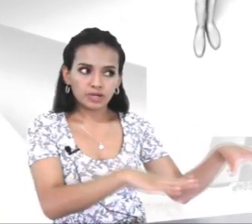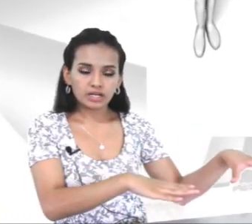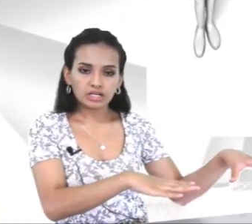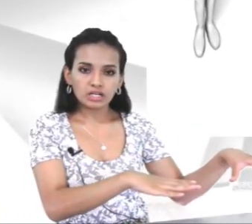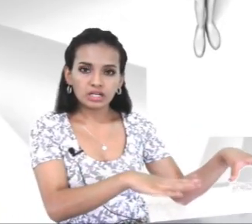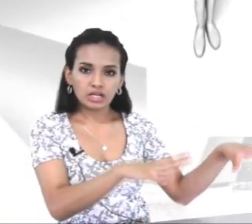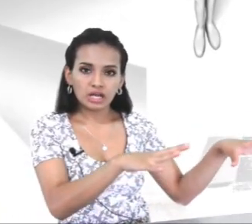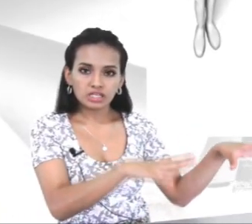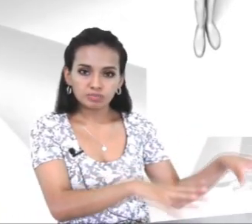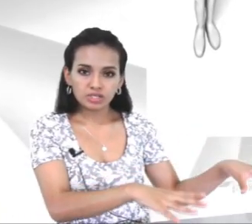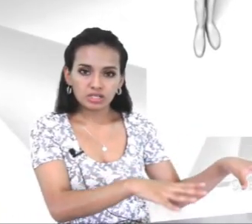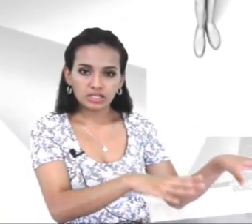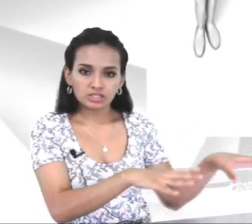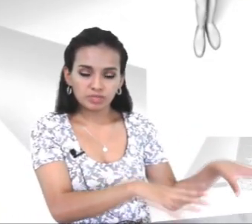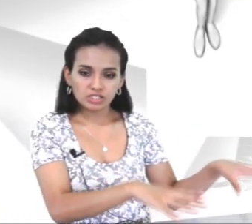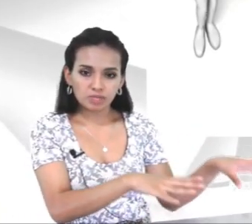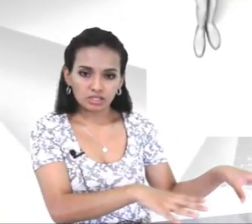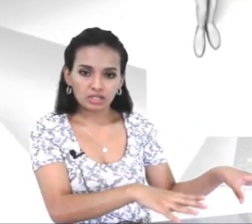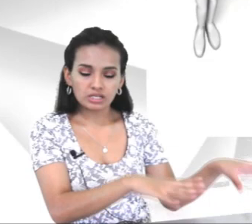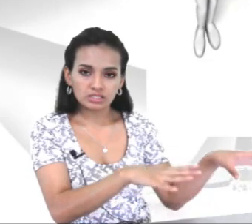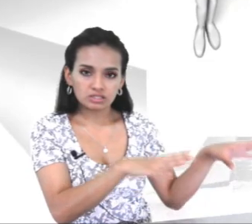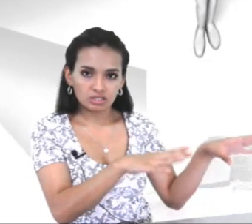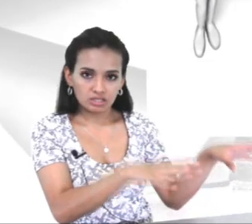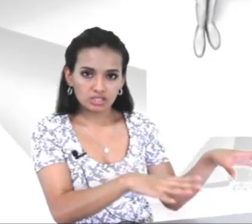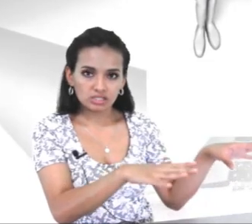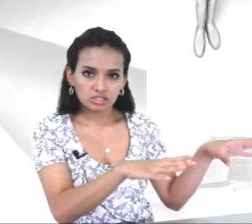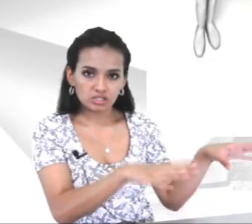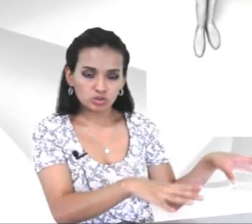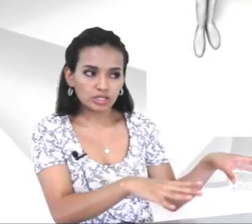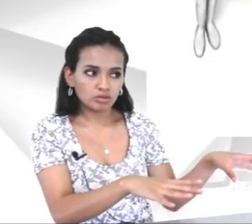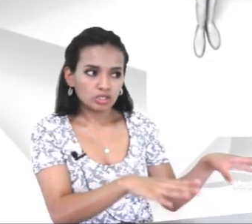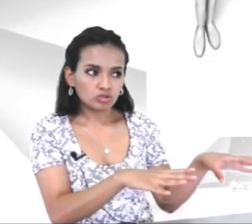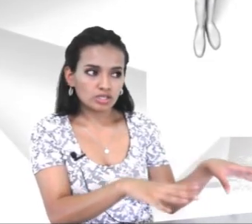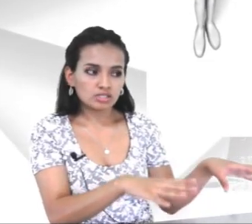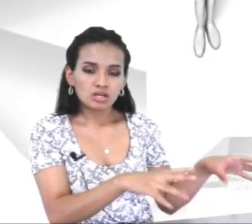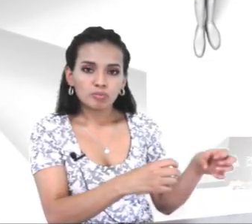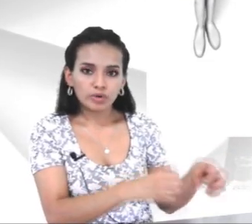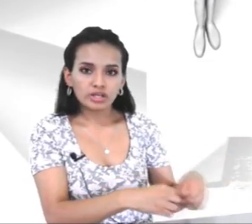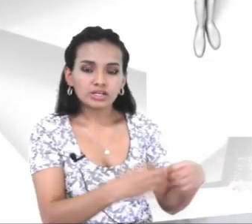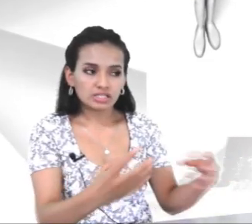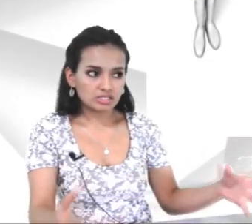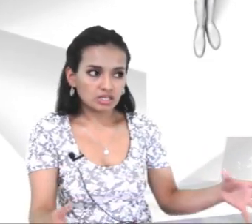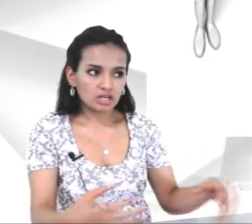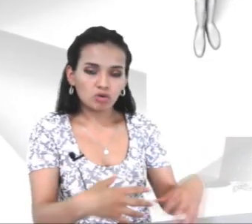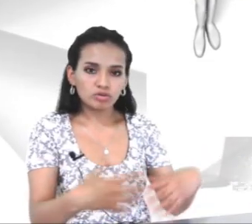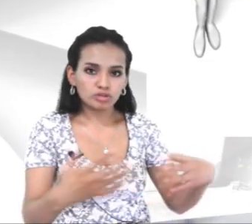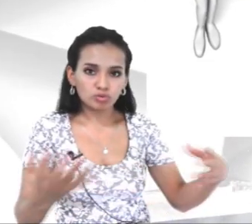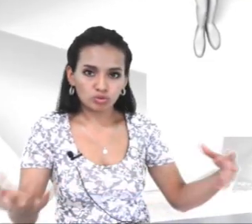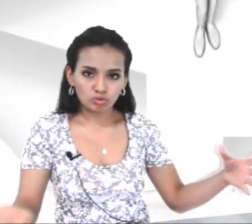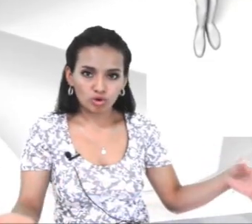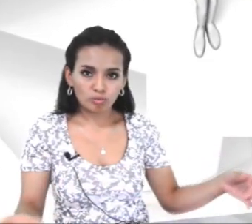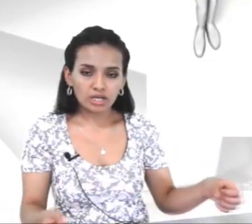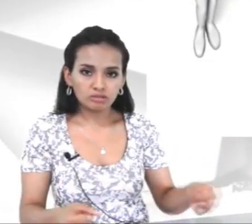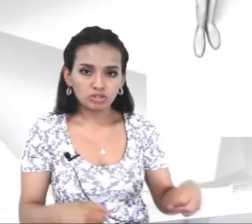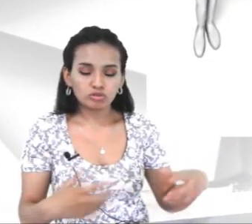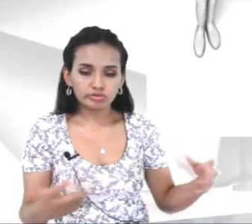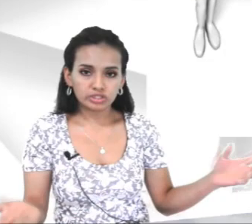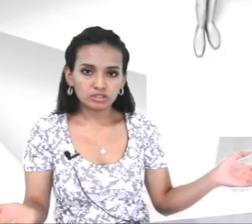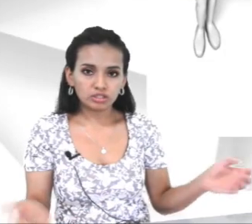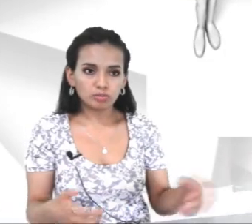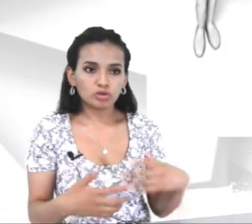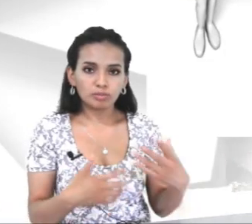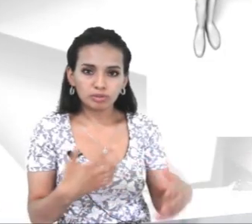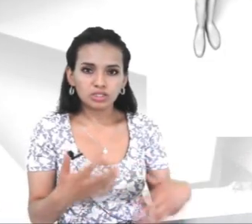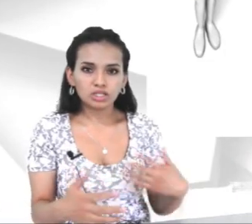para que la espera las especies vegetales que nacen en el suelo entonces puedan crecer a un ritmo normal y